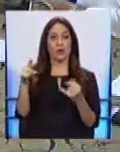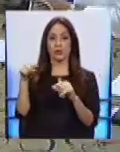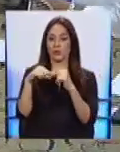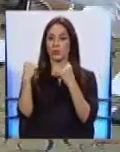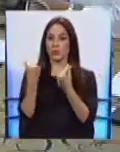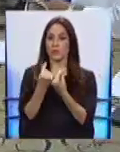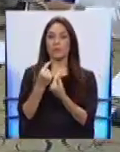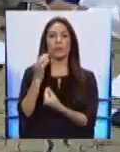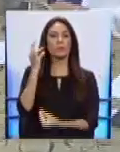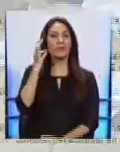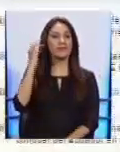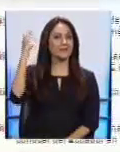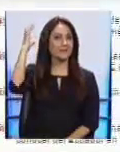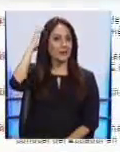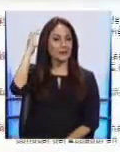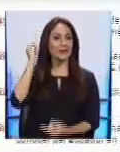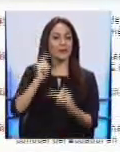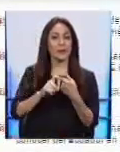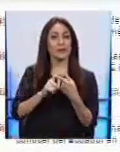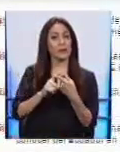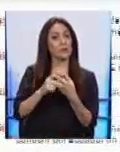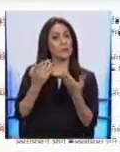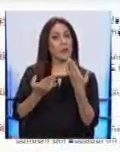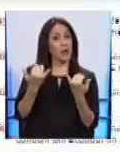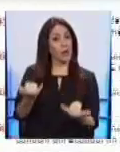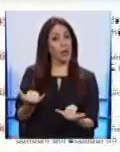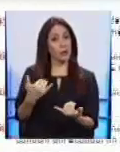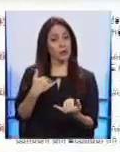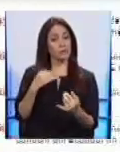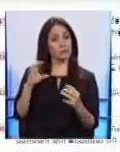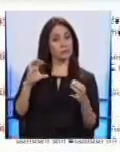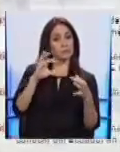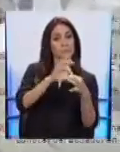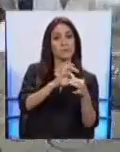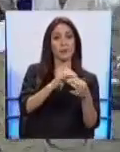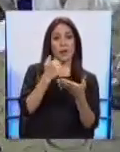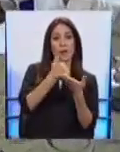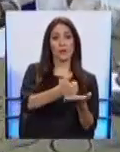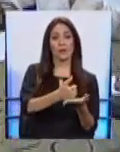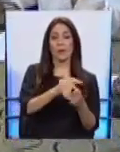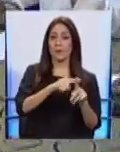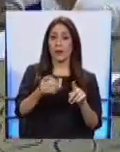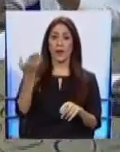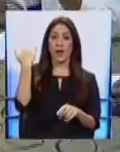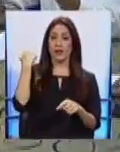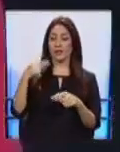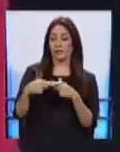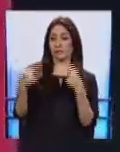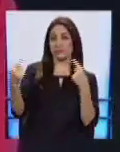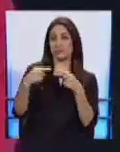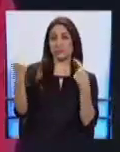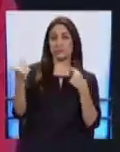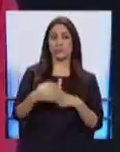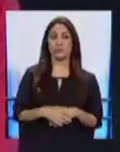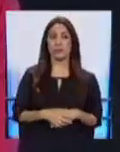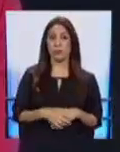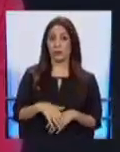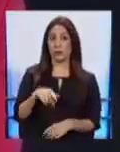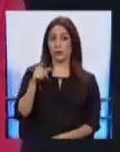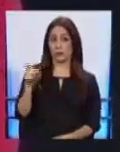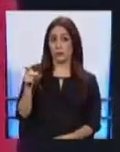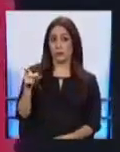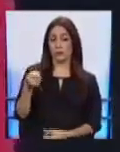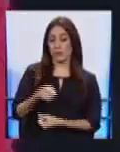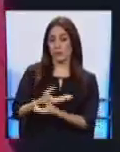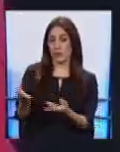social cristiana Cynthia Viteri, al parecer ahora le quiere sumar con apoyo, pero en época de campañas decía: mientras usted